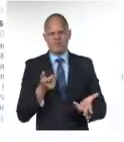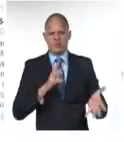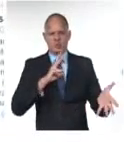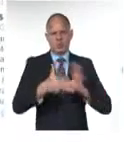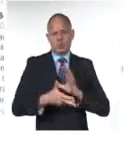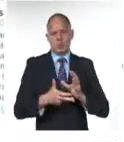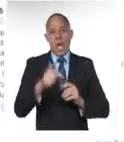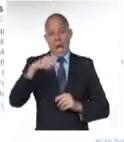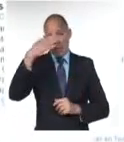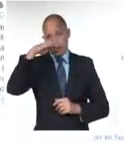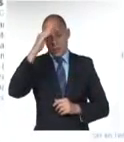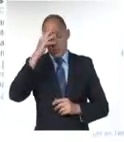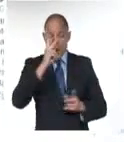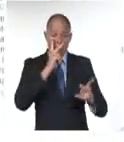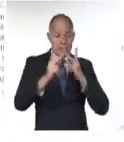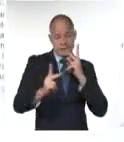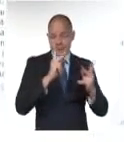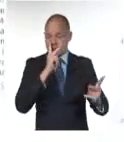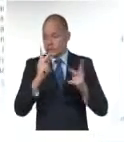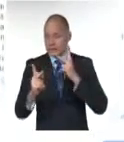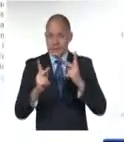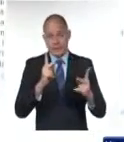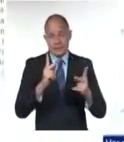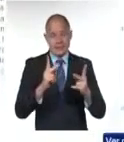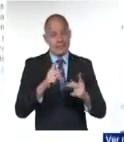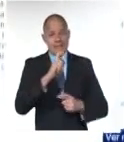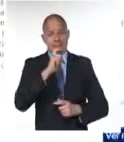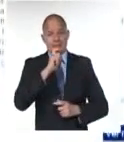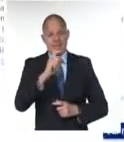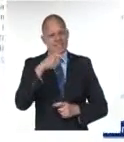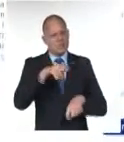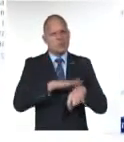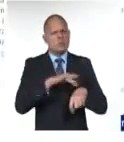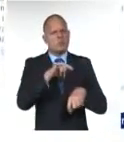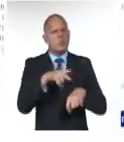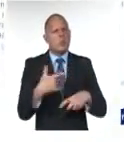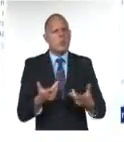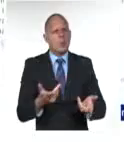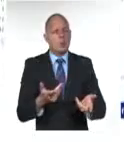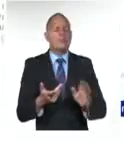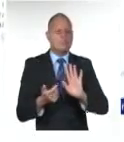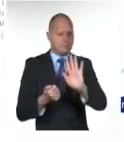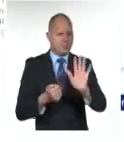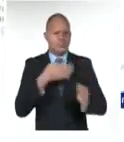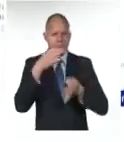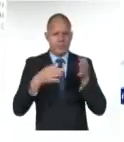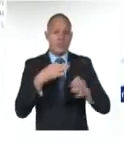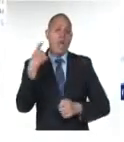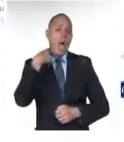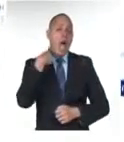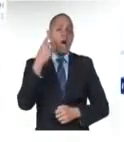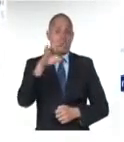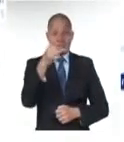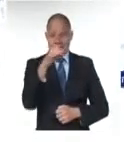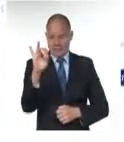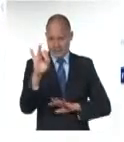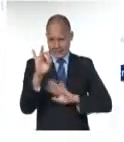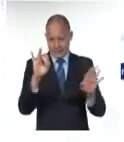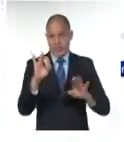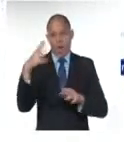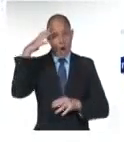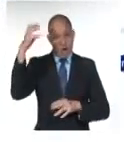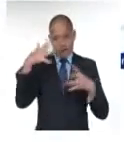gobierno cubano está atendiendo con sumo rigor y que tiene varias causas. Desde el año 2017, el gobierno de los Estados